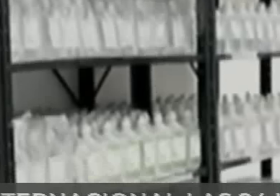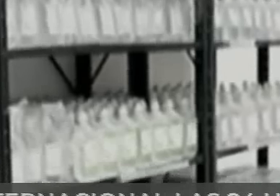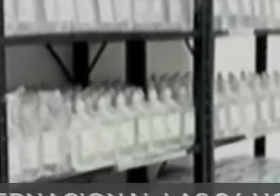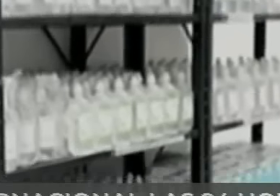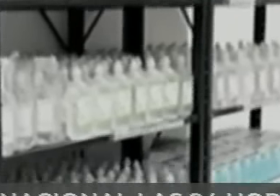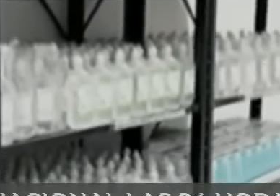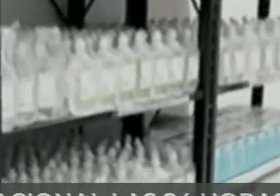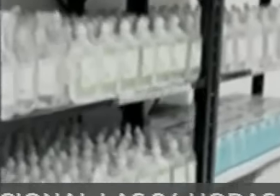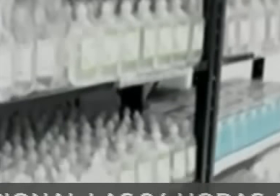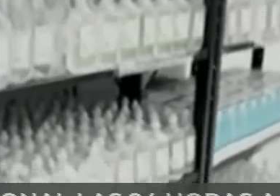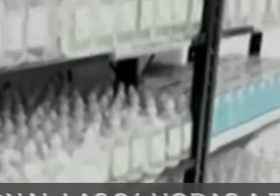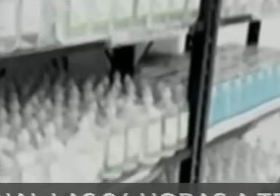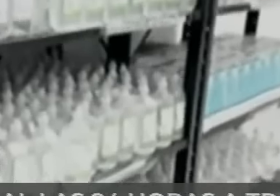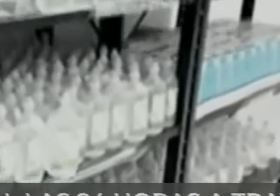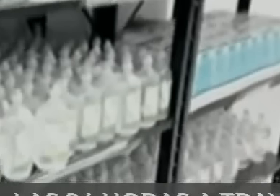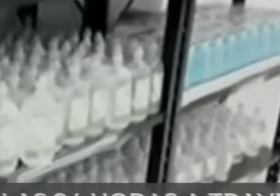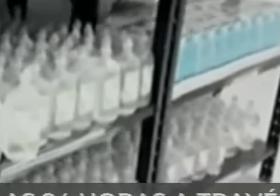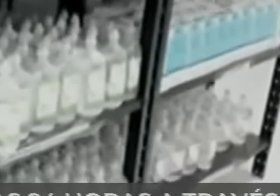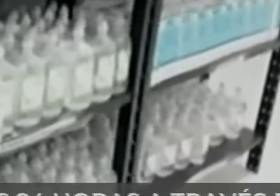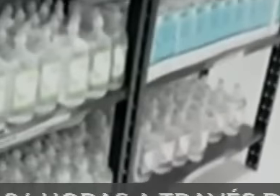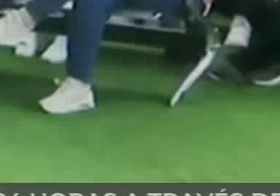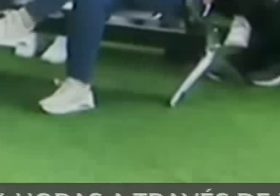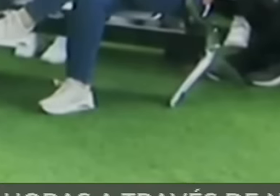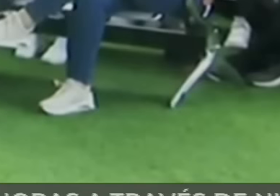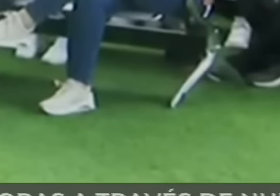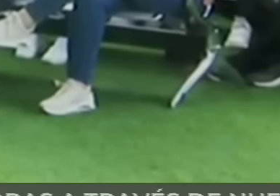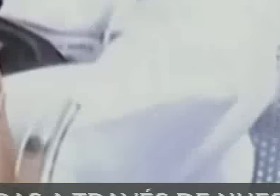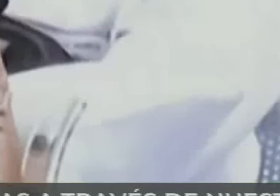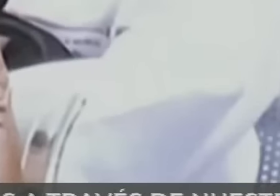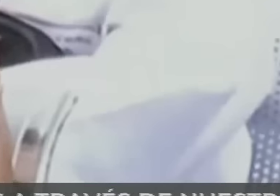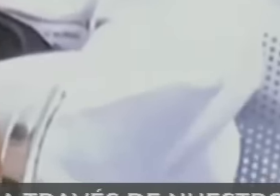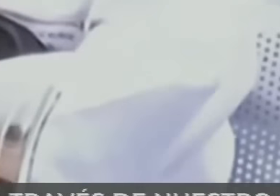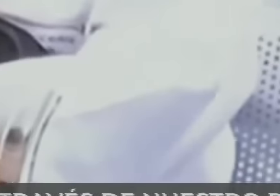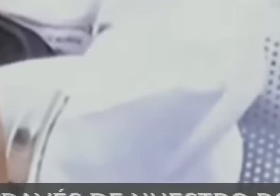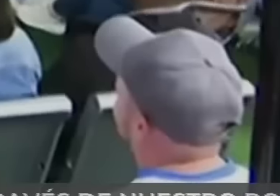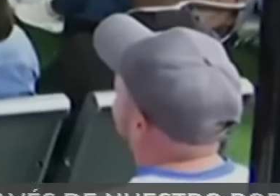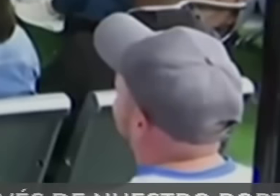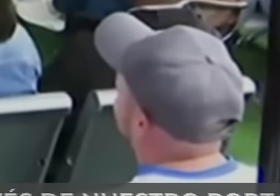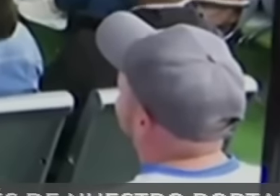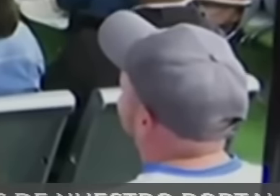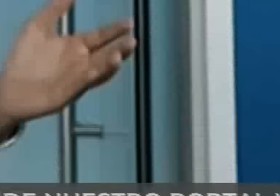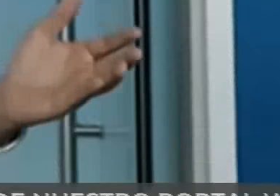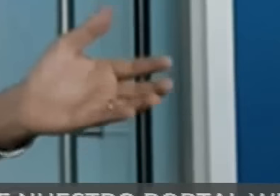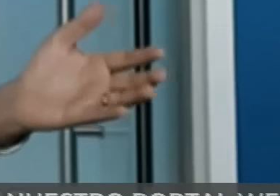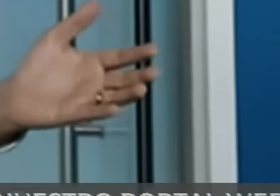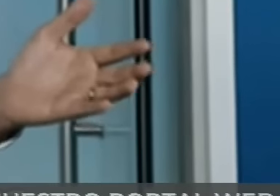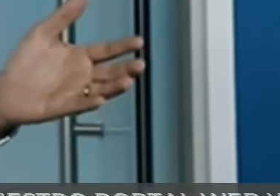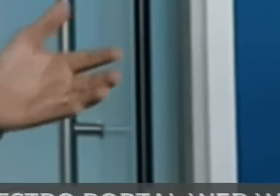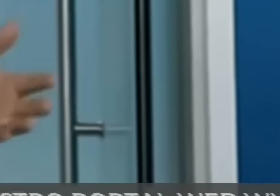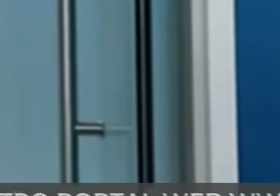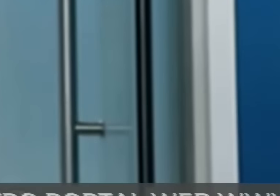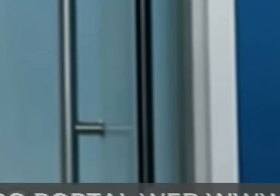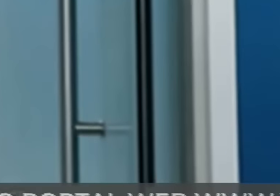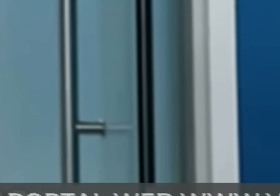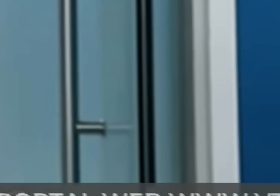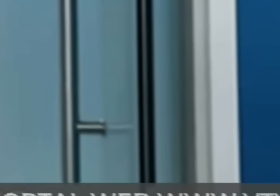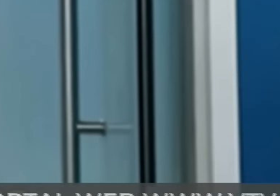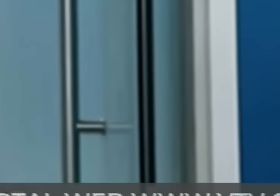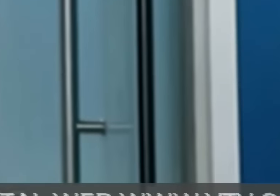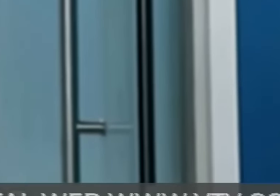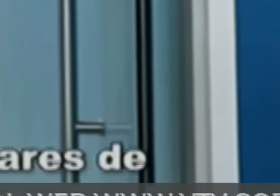shock, rayos X portátil y pediatría. Bendito día cuando creé el 1x10 del buen gobierno. Cuando junto a la Fuerza